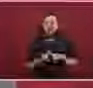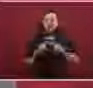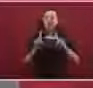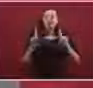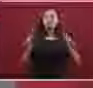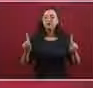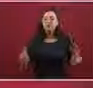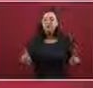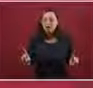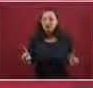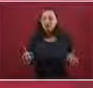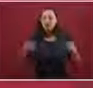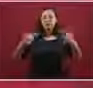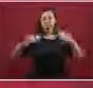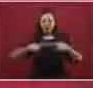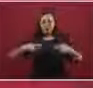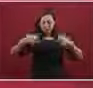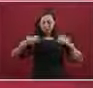de